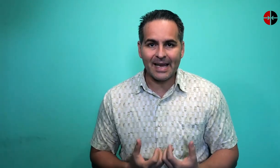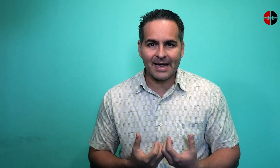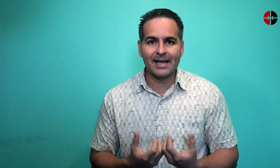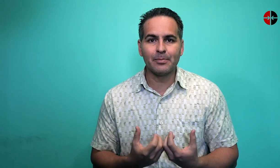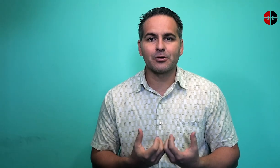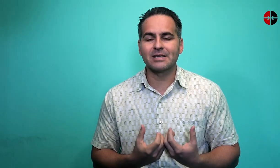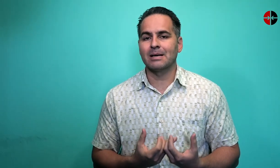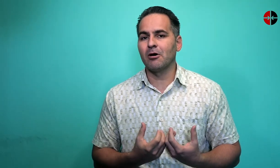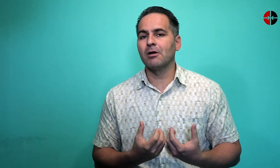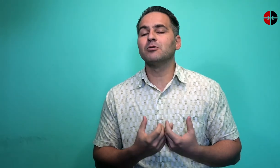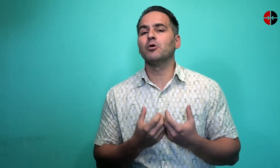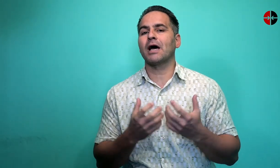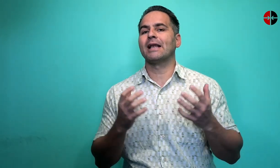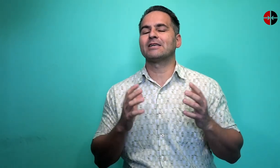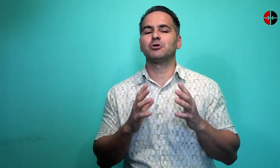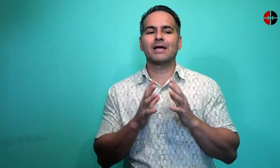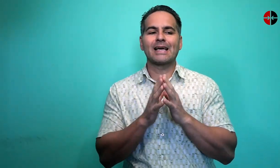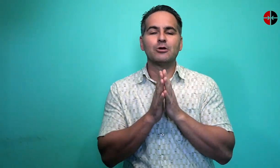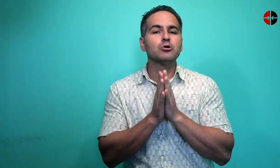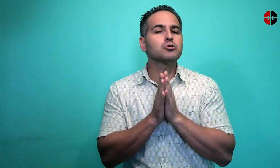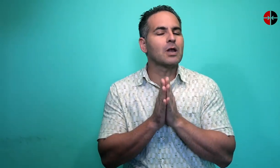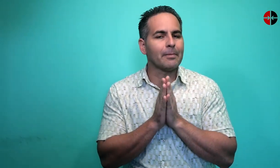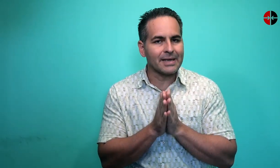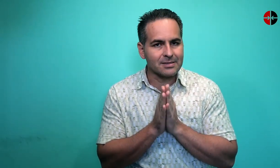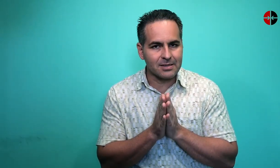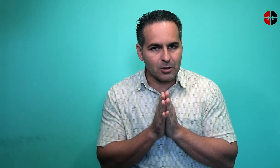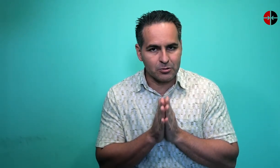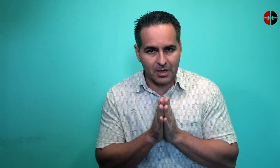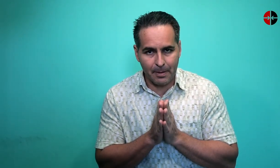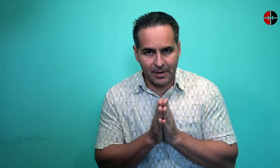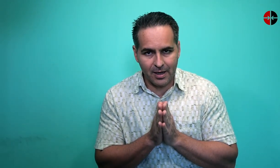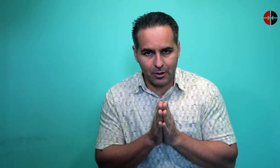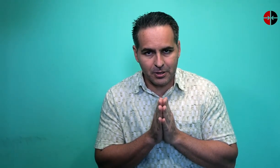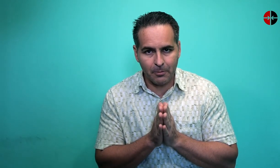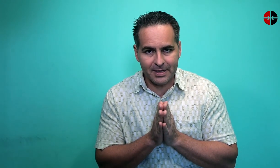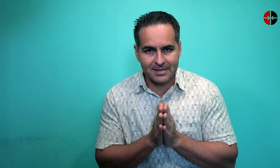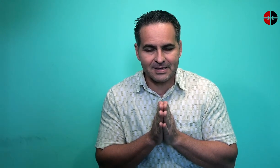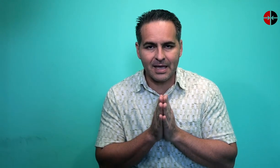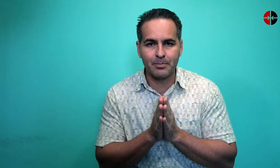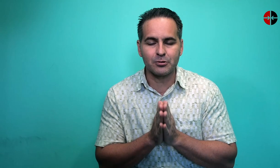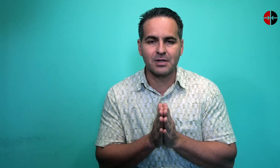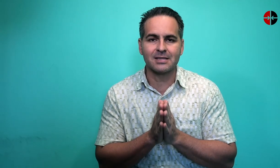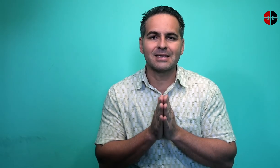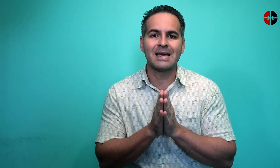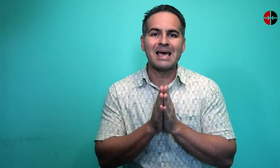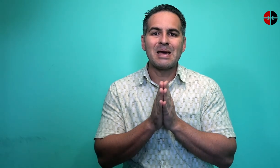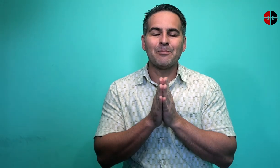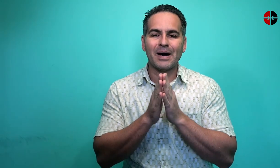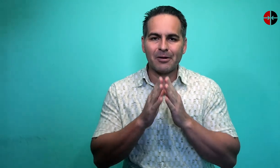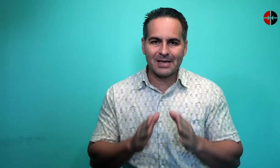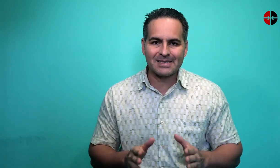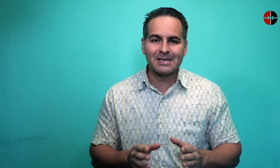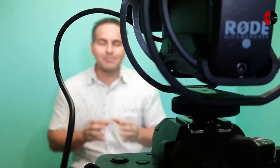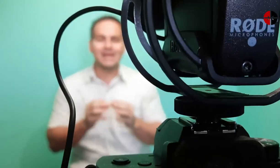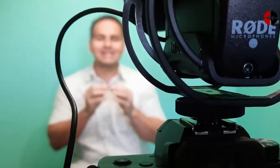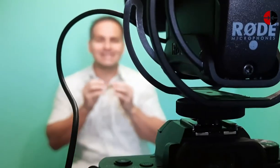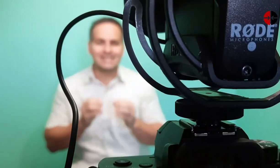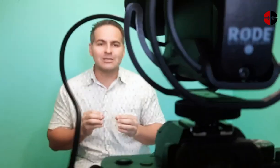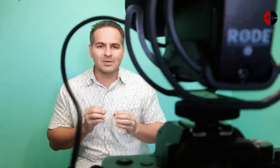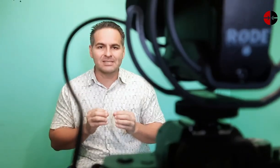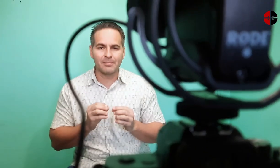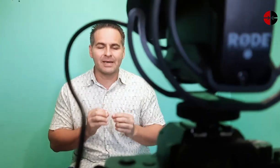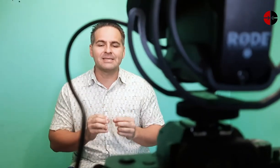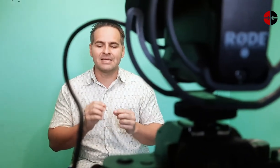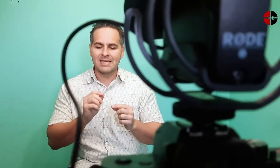regresar a él porque estamos hablando de unas elecciones que no solamente como se han explicado otras veces es importante para Brasil para